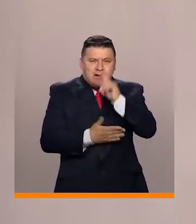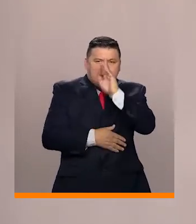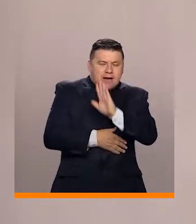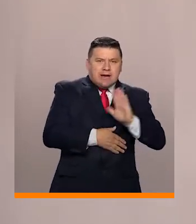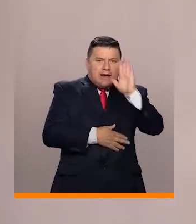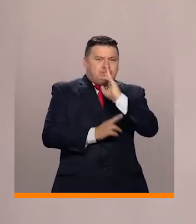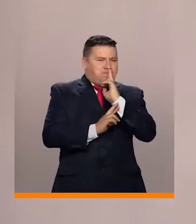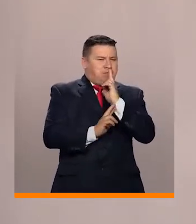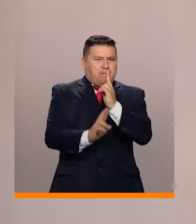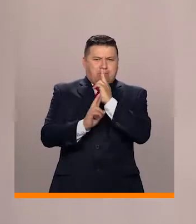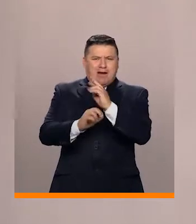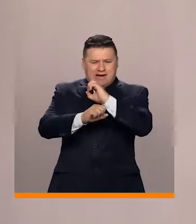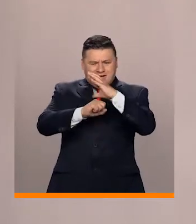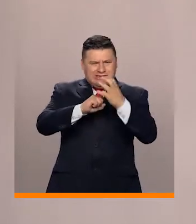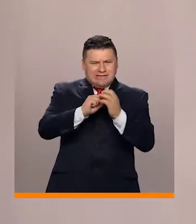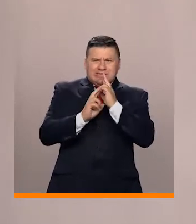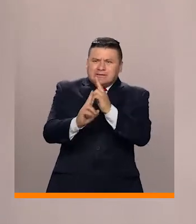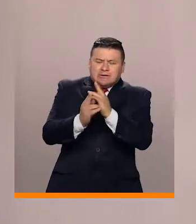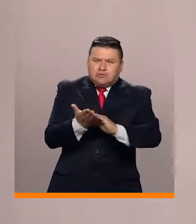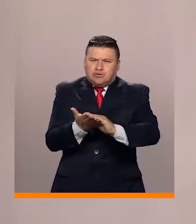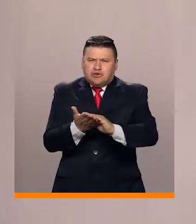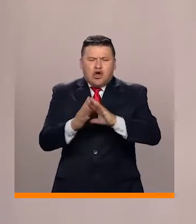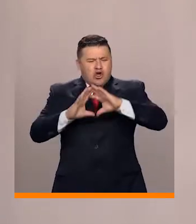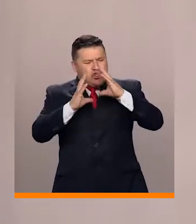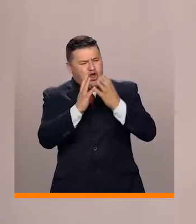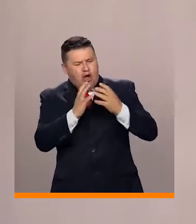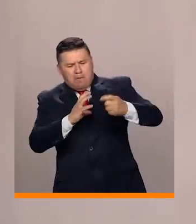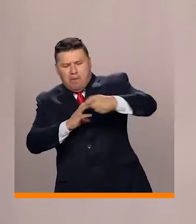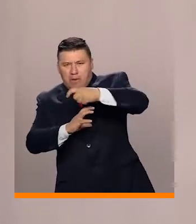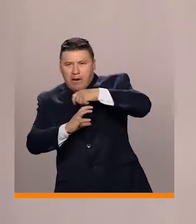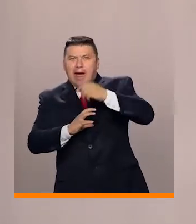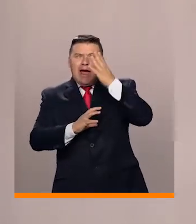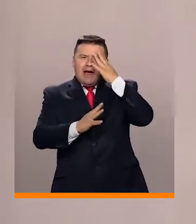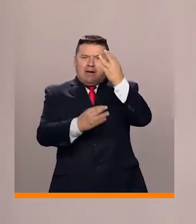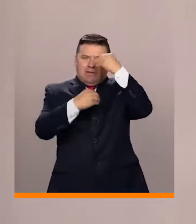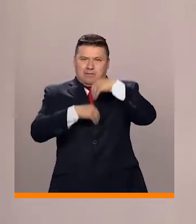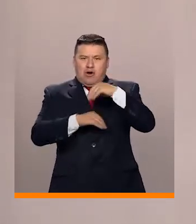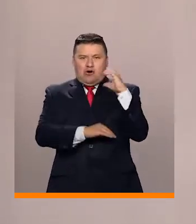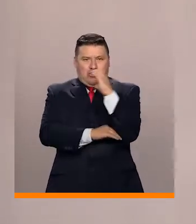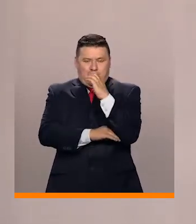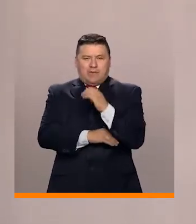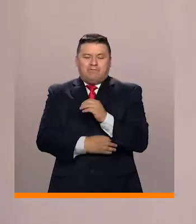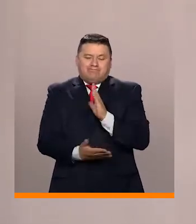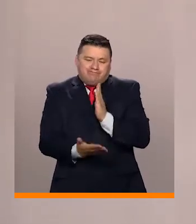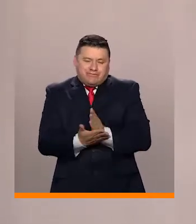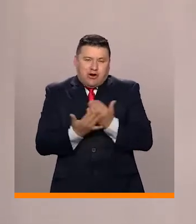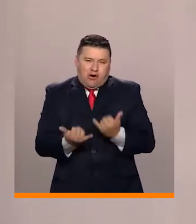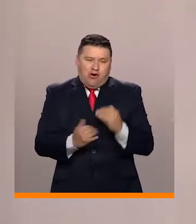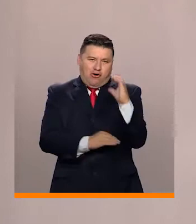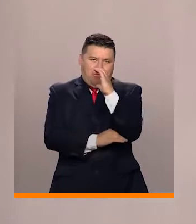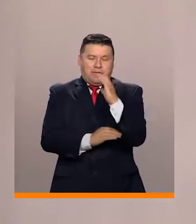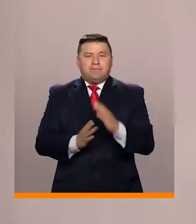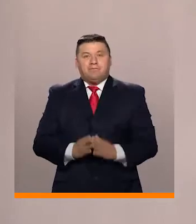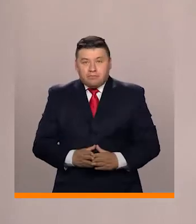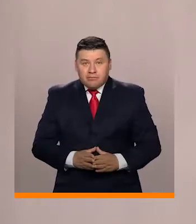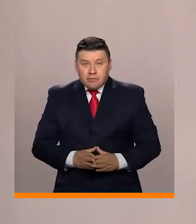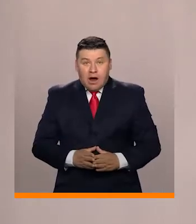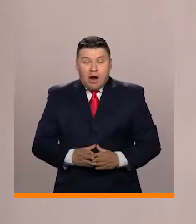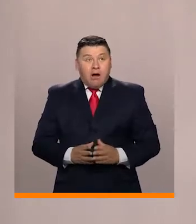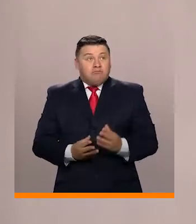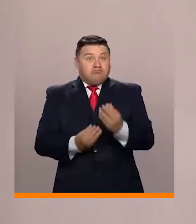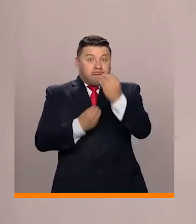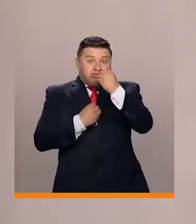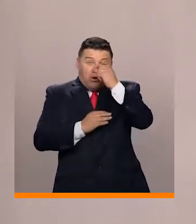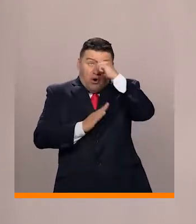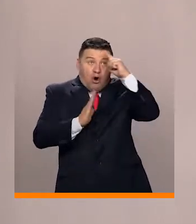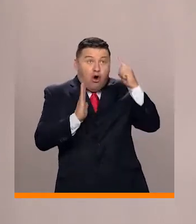planes nacionales de respuesta al coronavirus en todos los países, como también está ocurriendo en Colombia. Teniendo